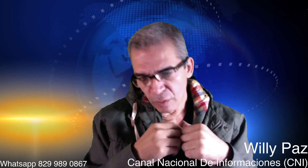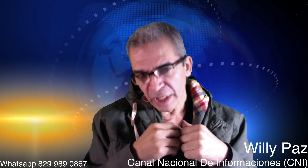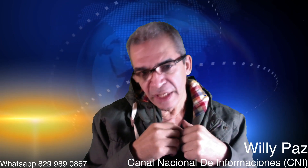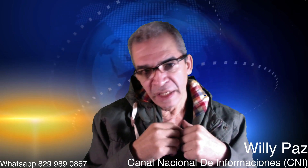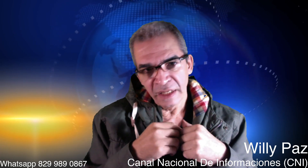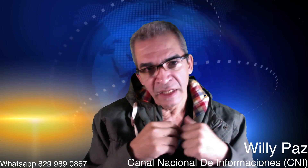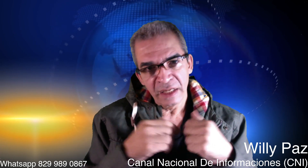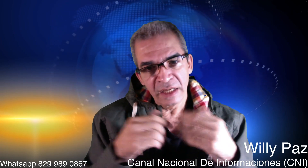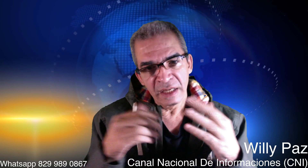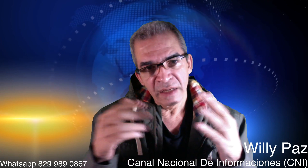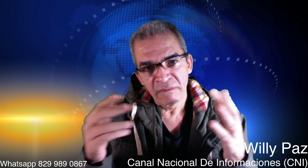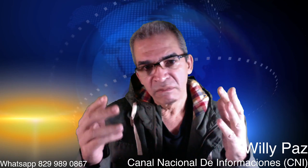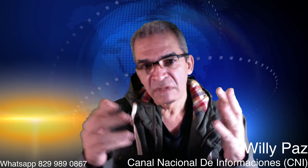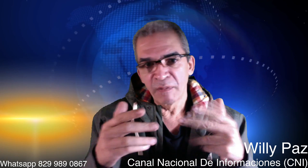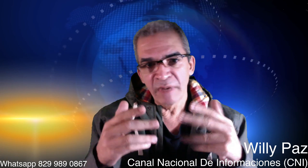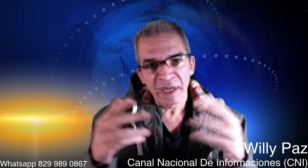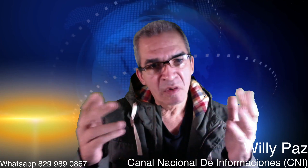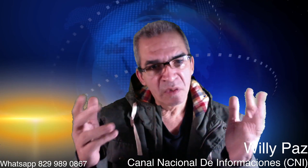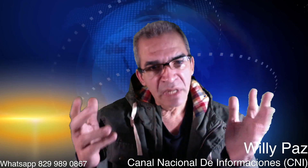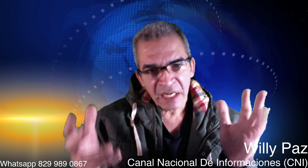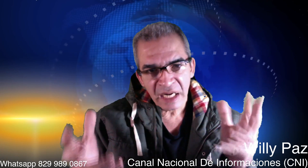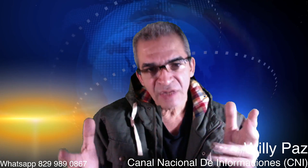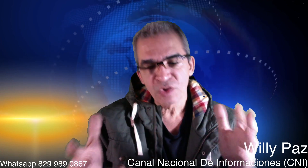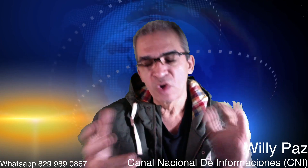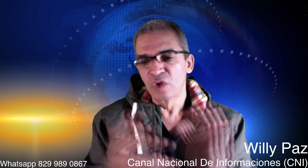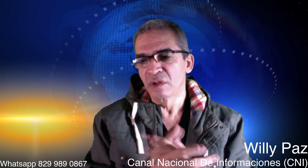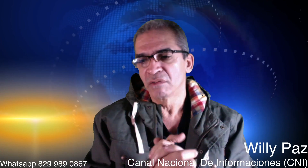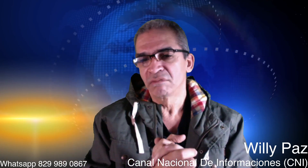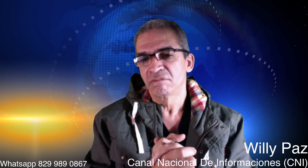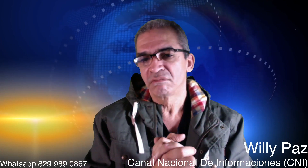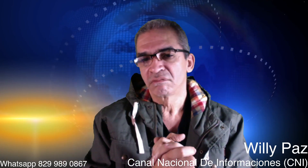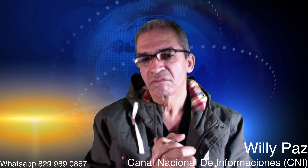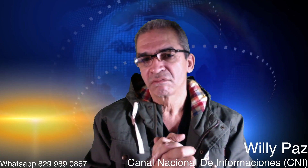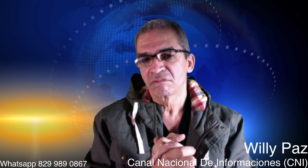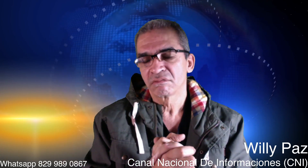Y aunque tal vez con una razón